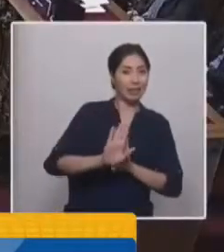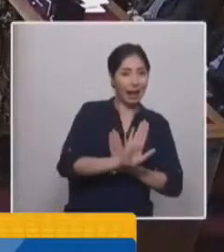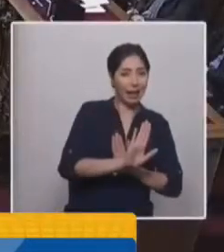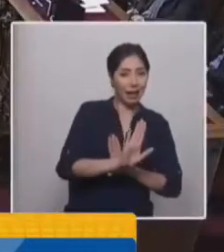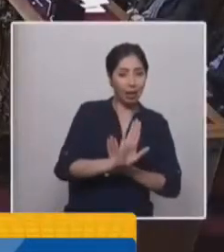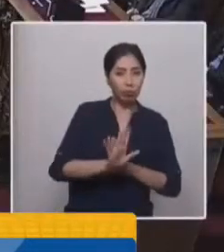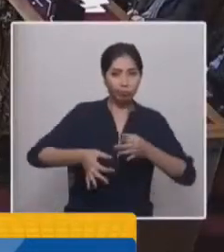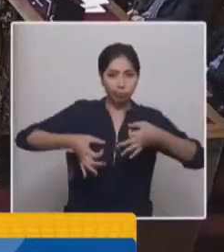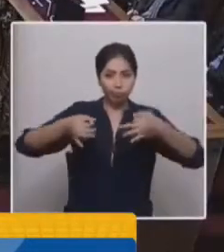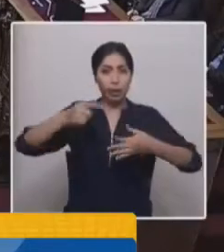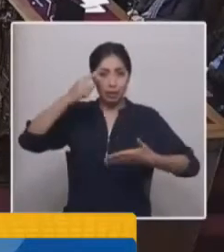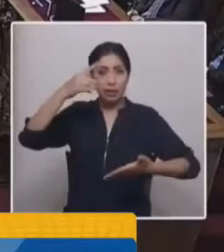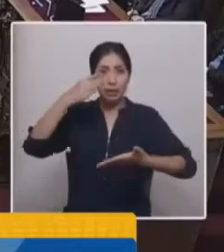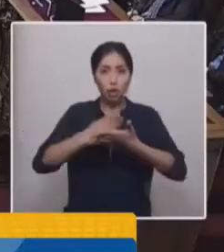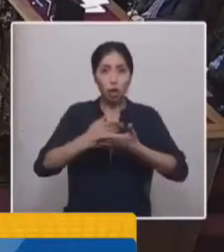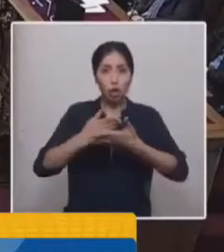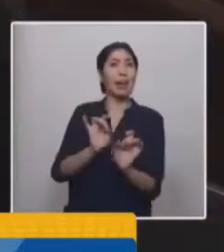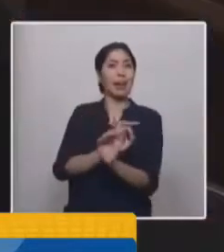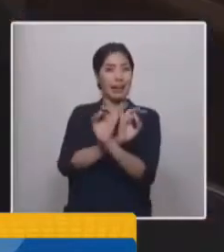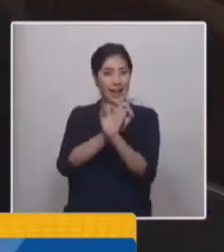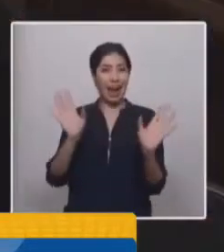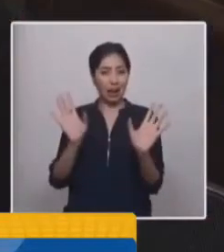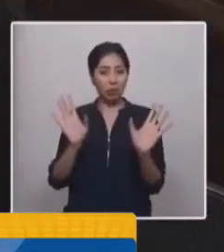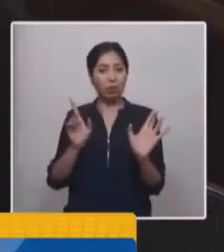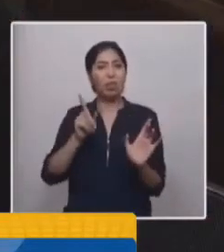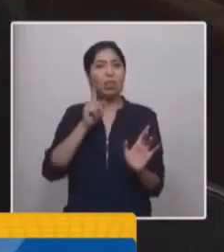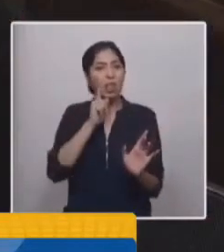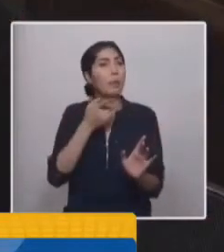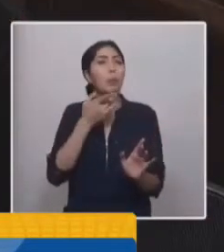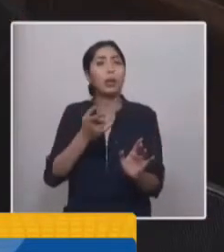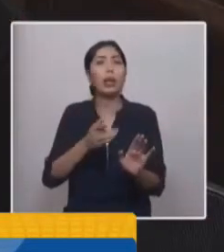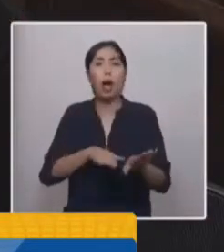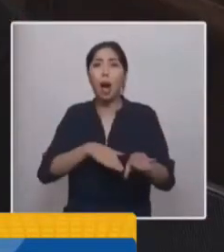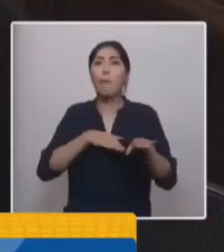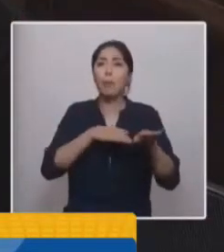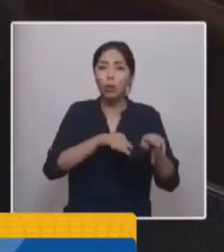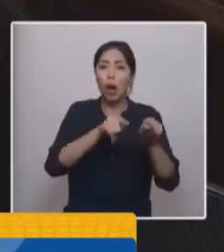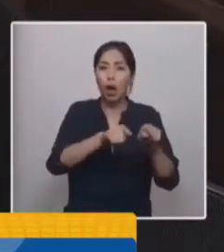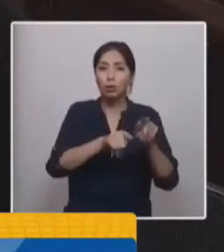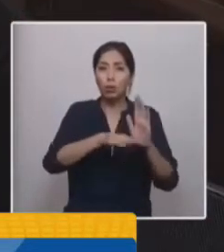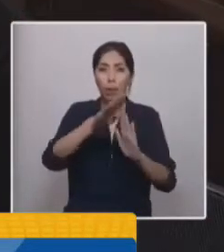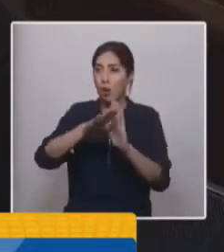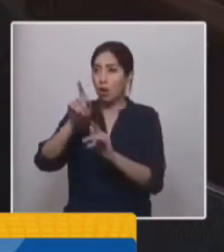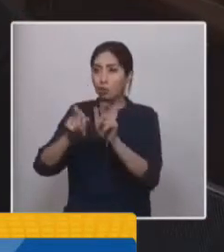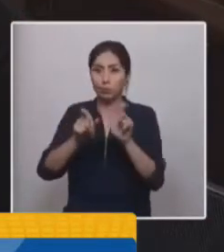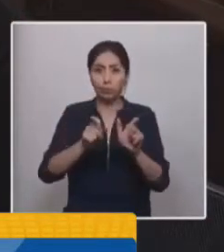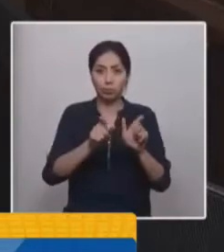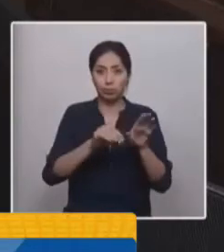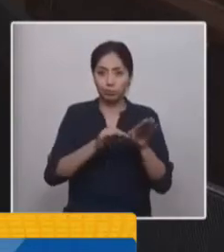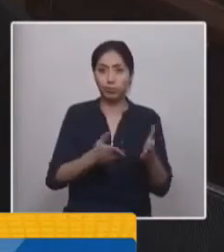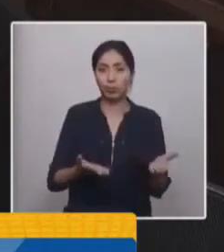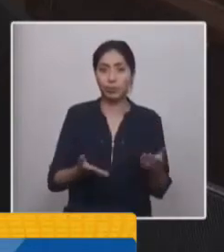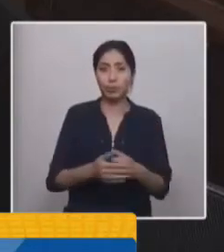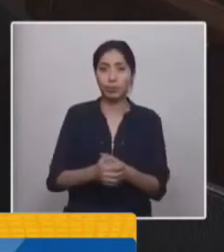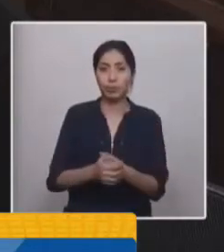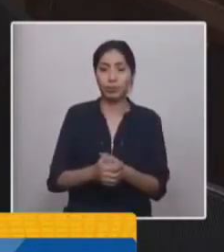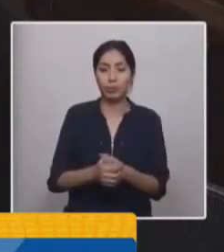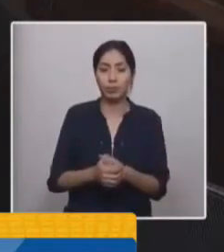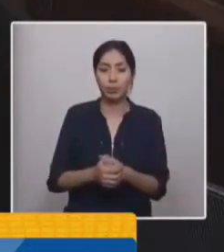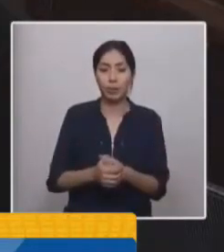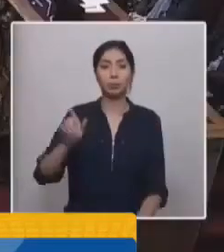va saliendo adelante con eso. Pero efectivamente la discusión de la calidad es otra cosa distinta a la libertad de enseñanza. Son cosas